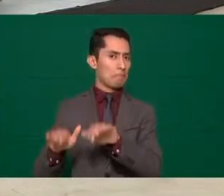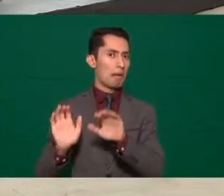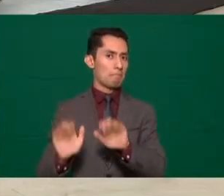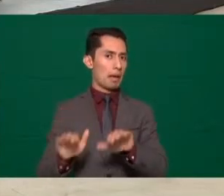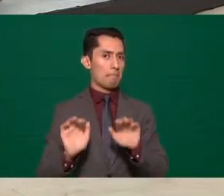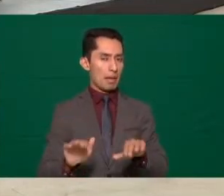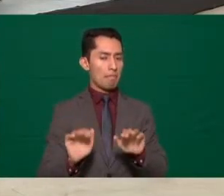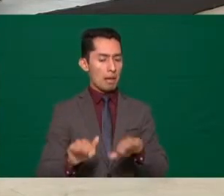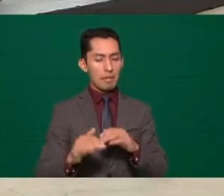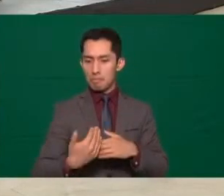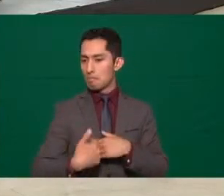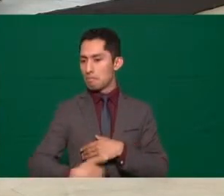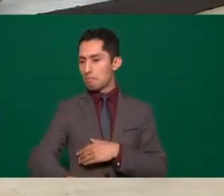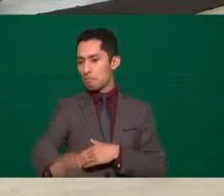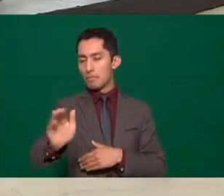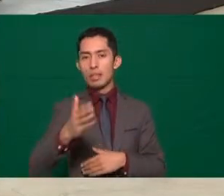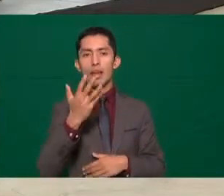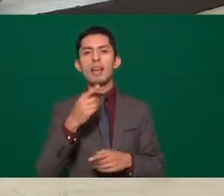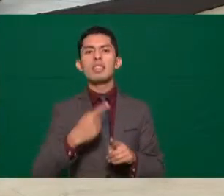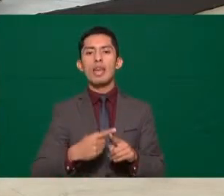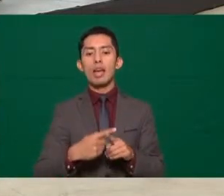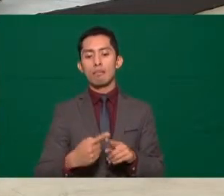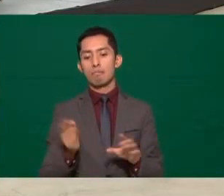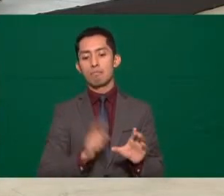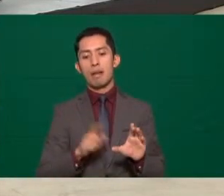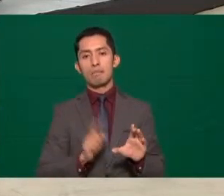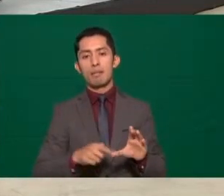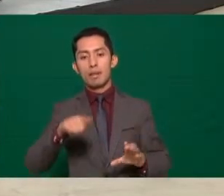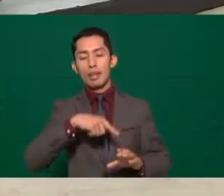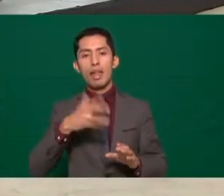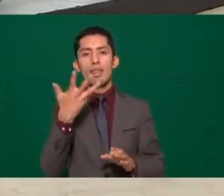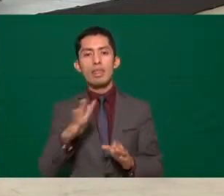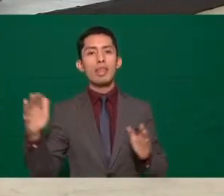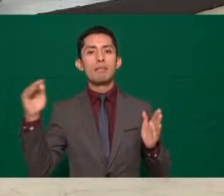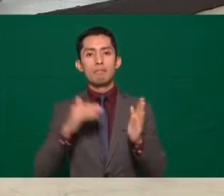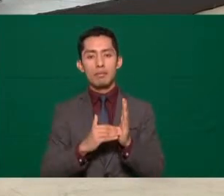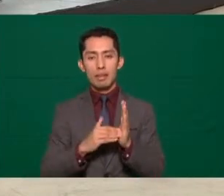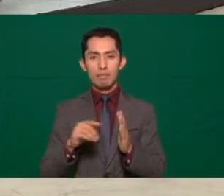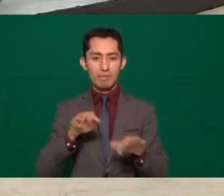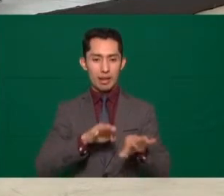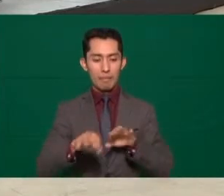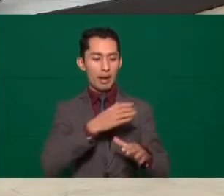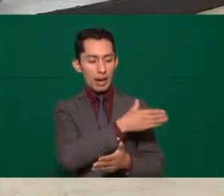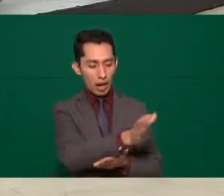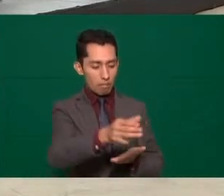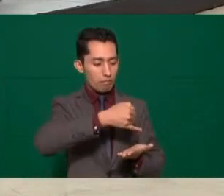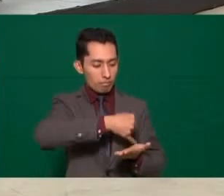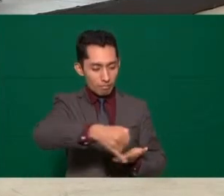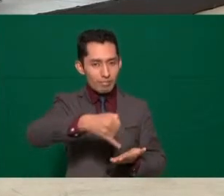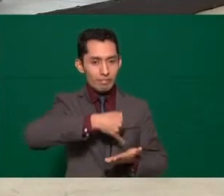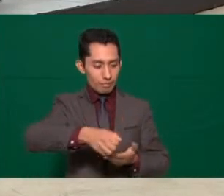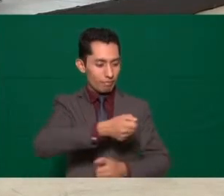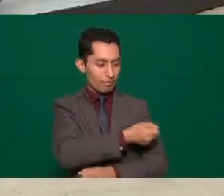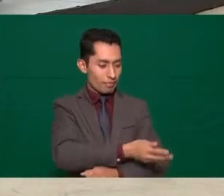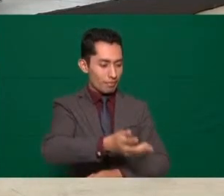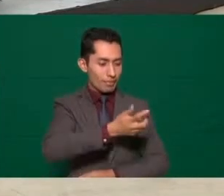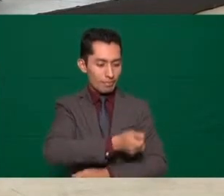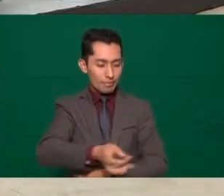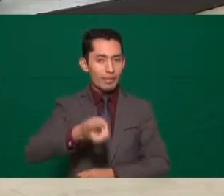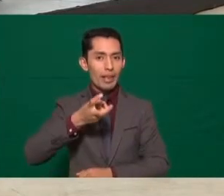permanente a 10.000 sembradores que van a